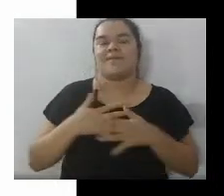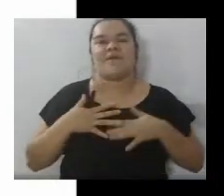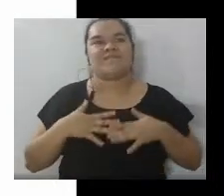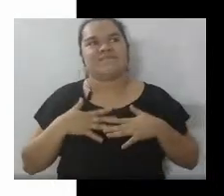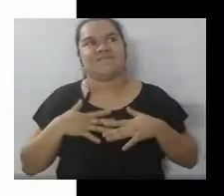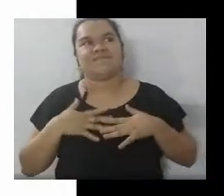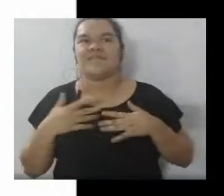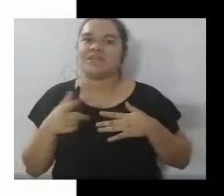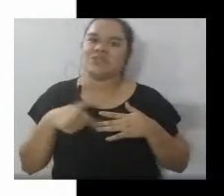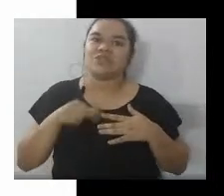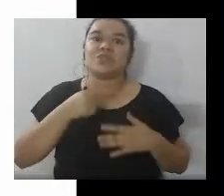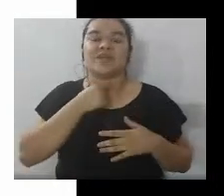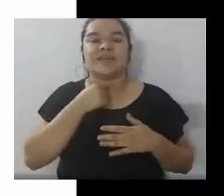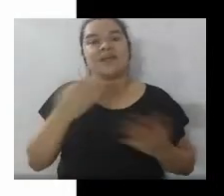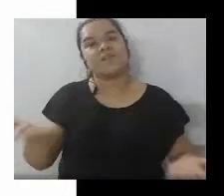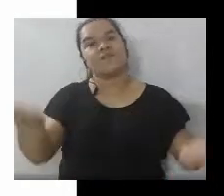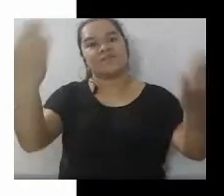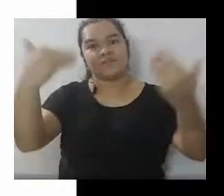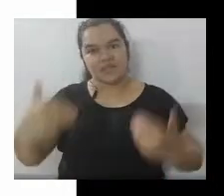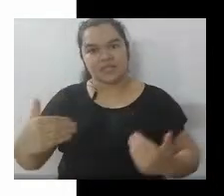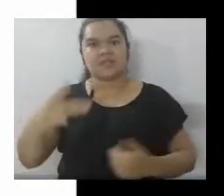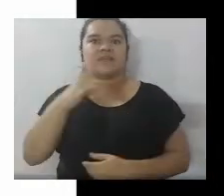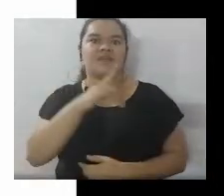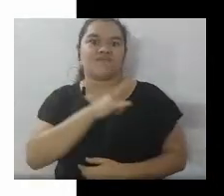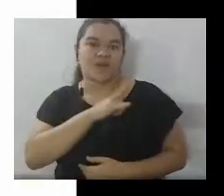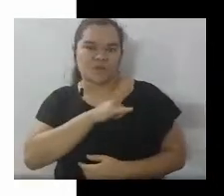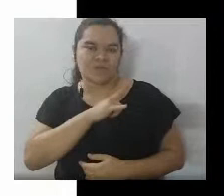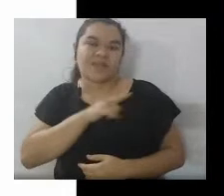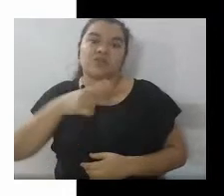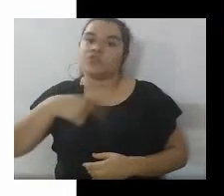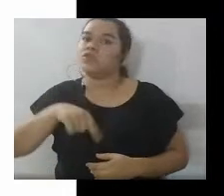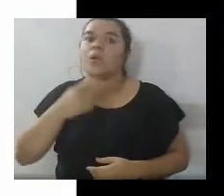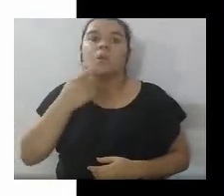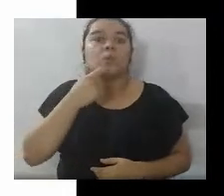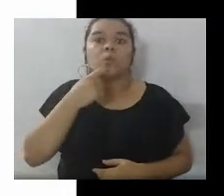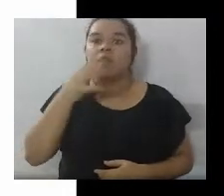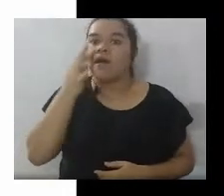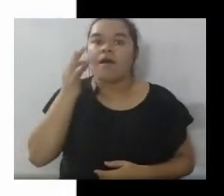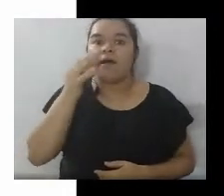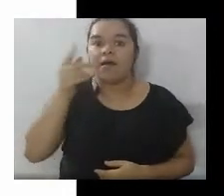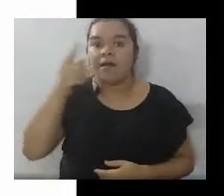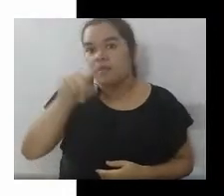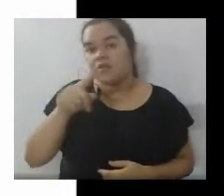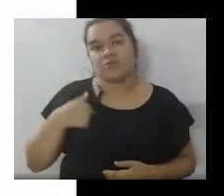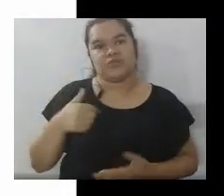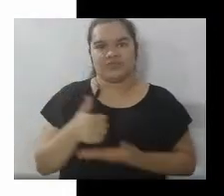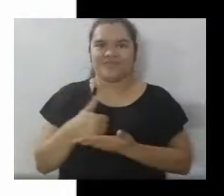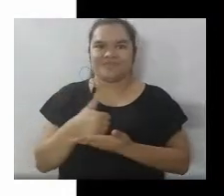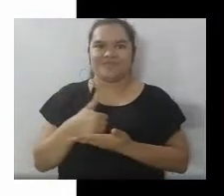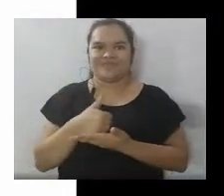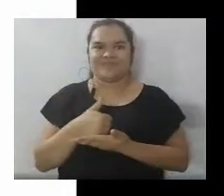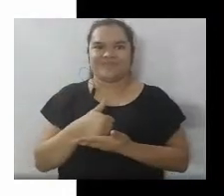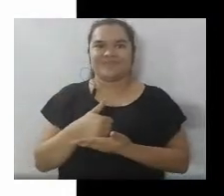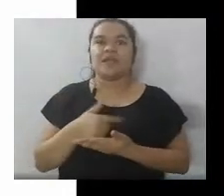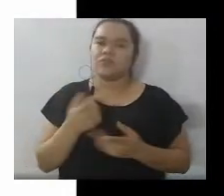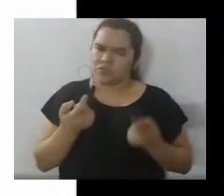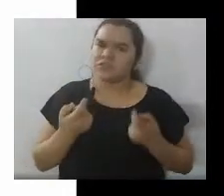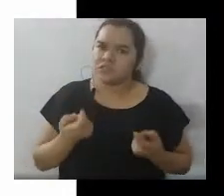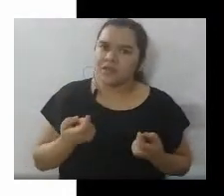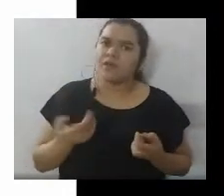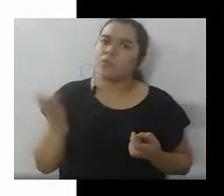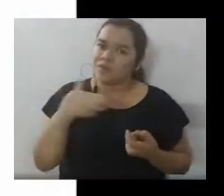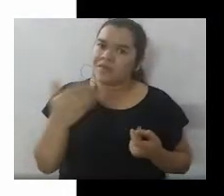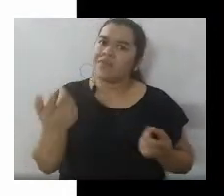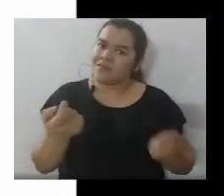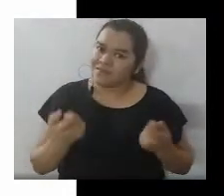digamos, de recibirlos. Y bueno, quedamos a disposición para cualquier consulta al final. Los invitamos, a